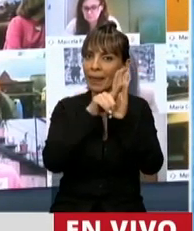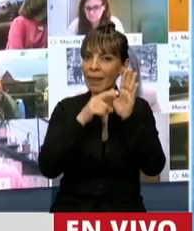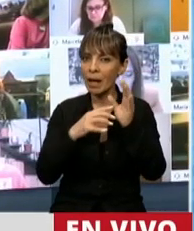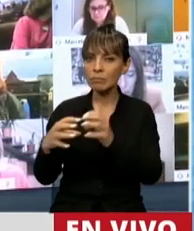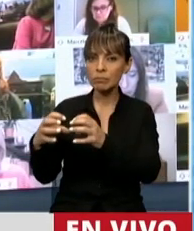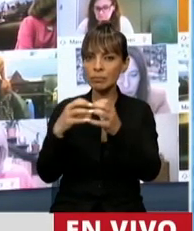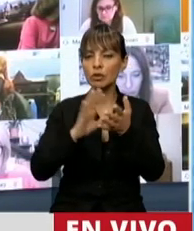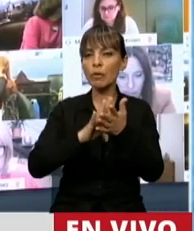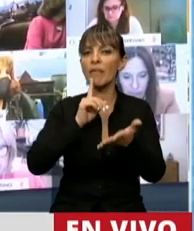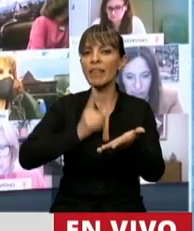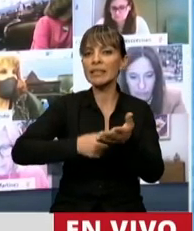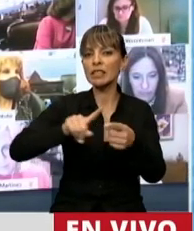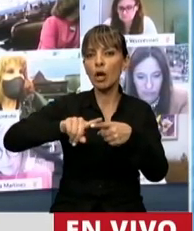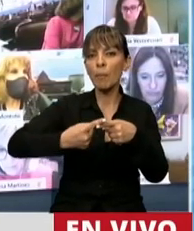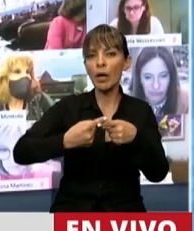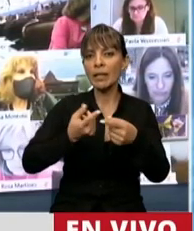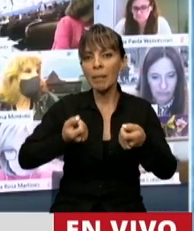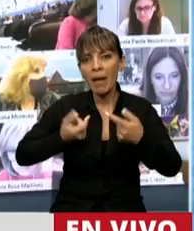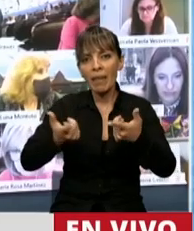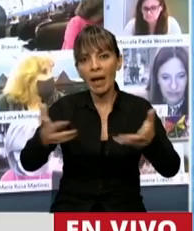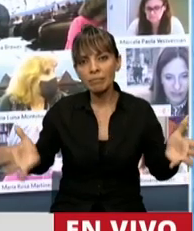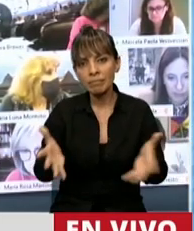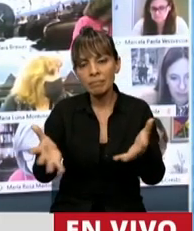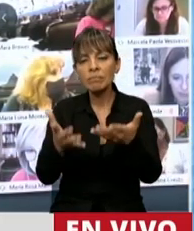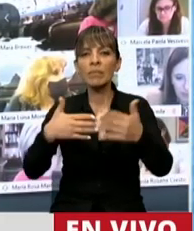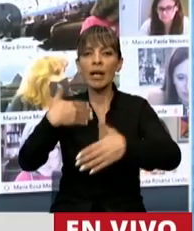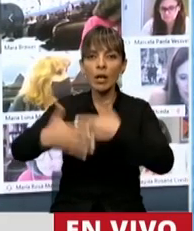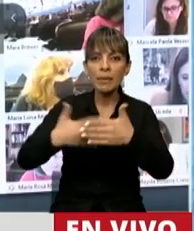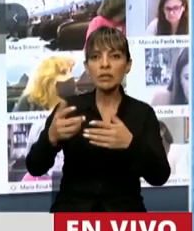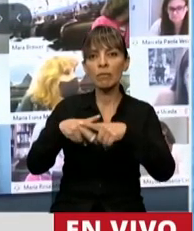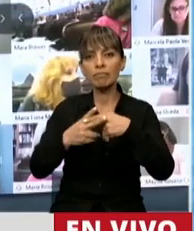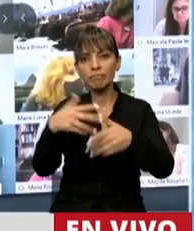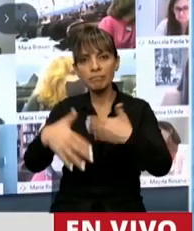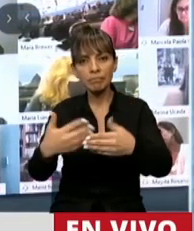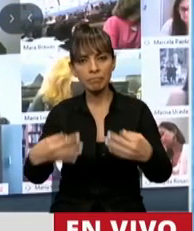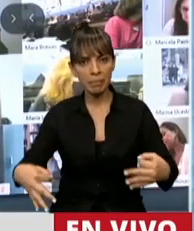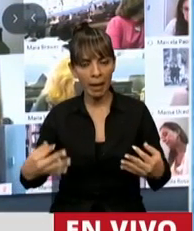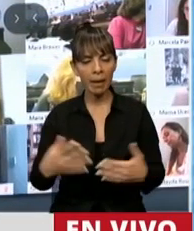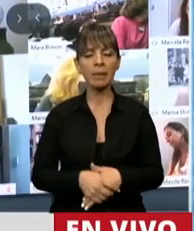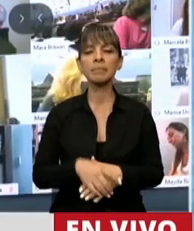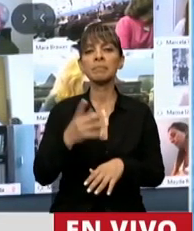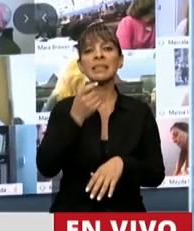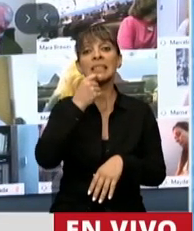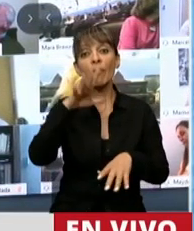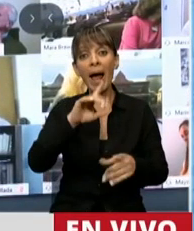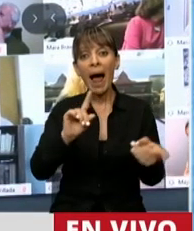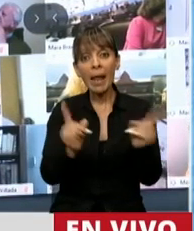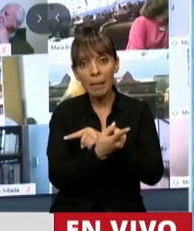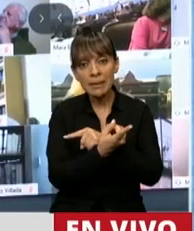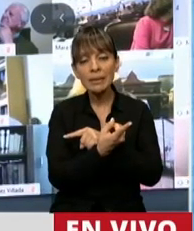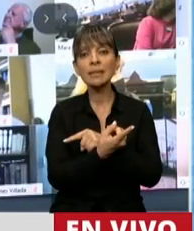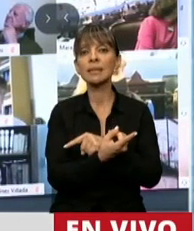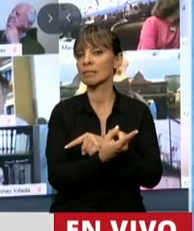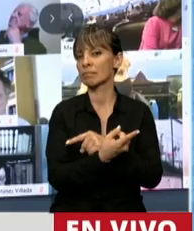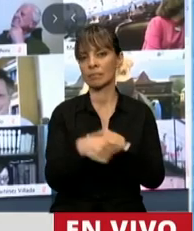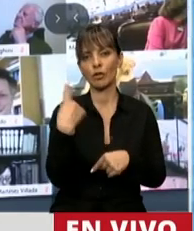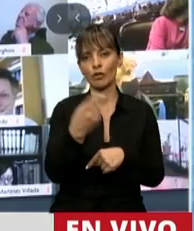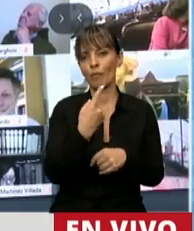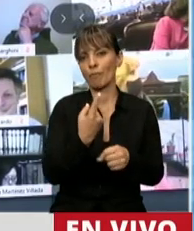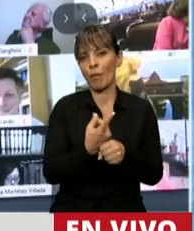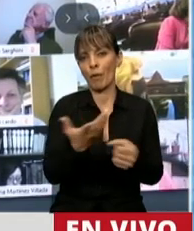las políticas que promueven la innovación y avances tecnológicos. De lo contrario, no podremos visualizar